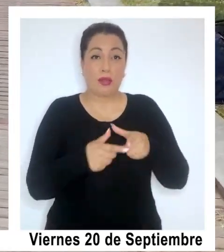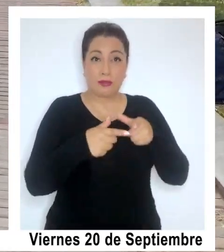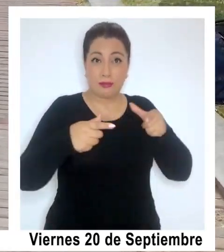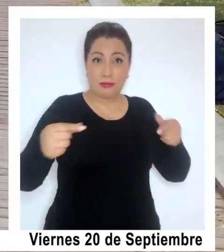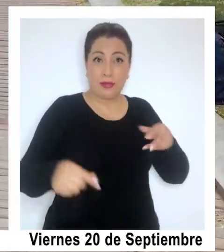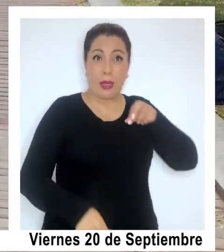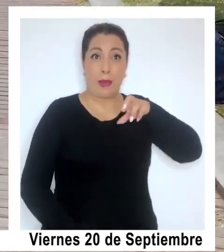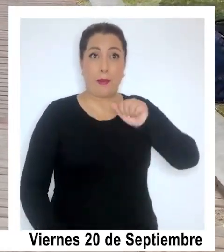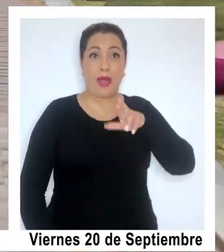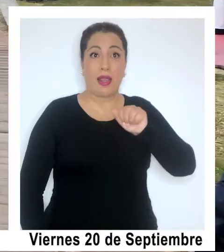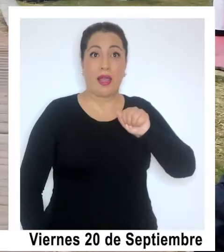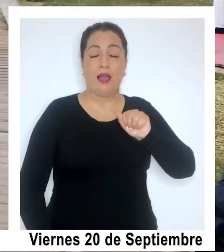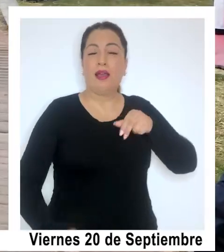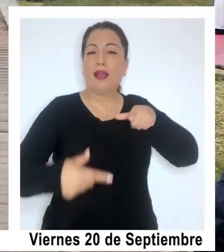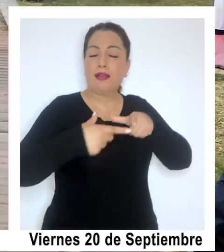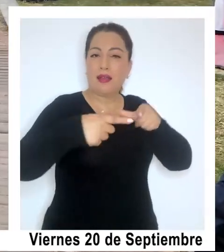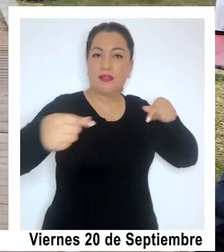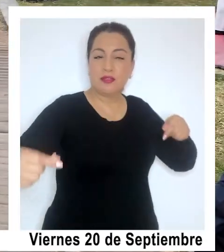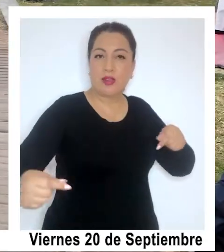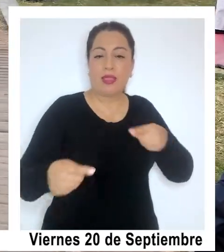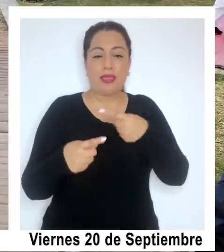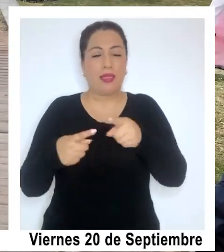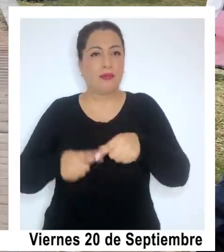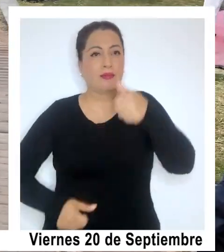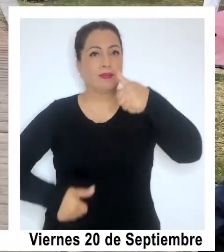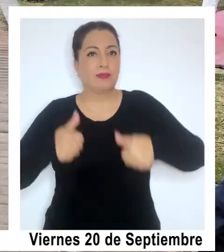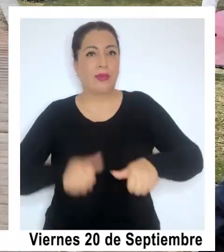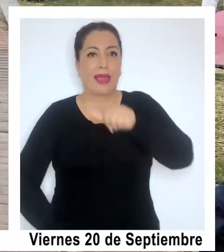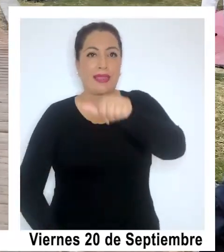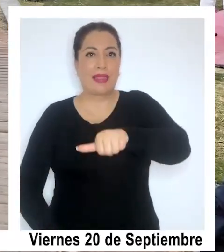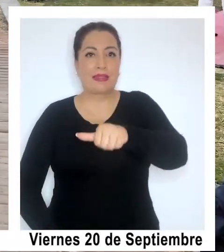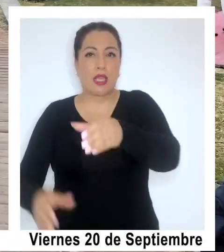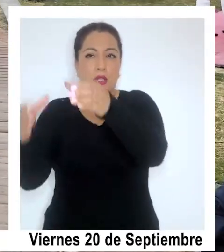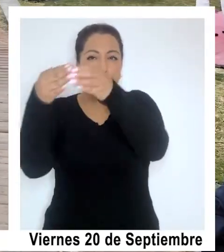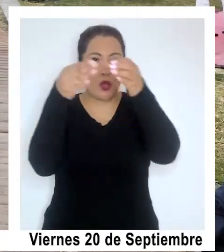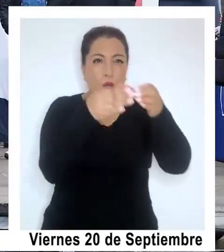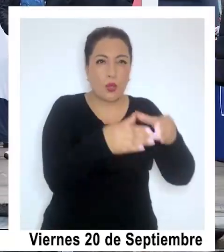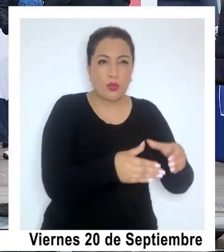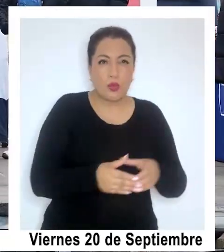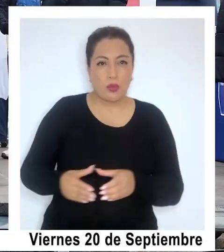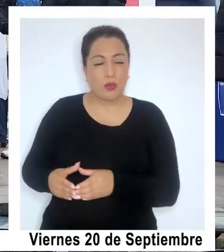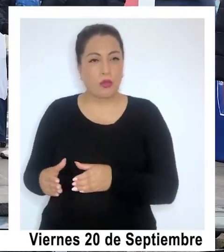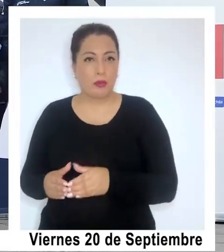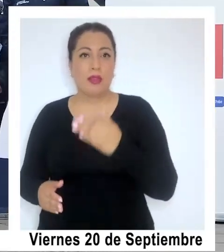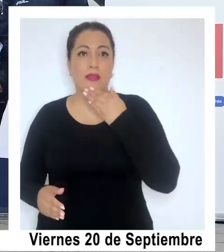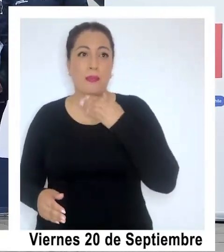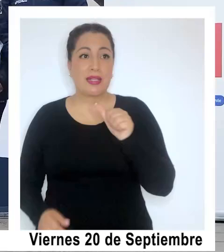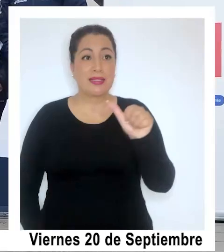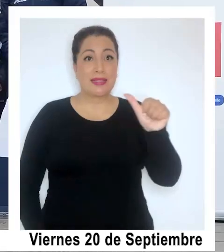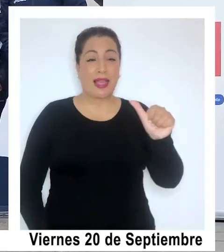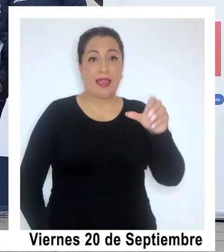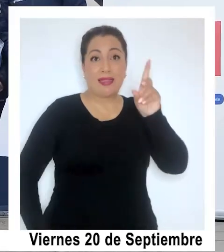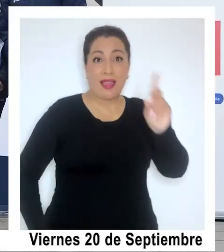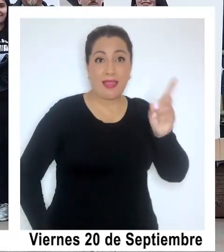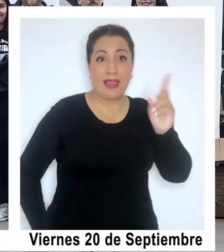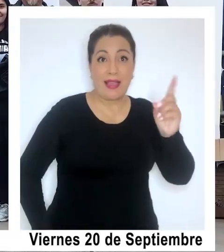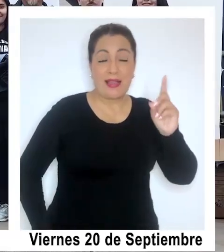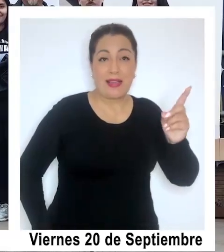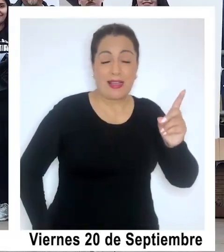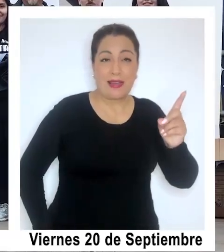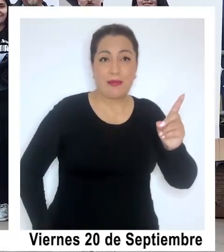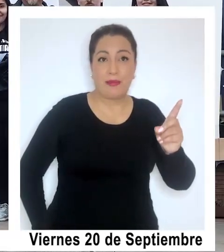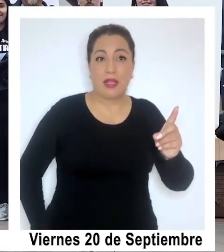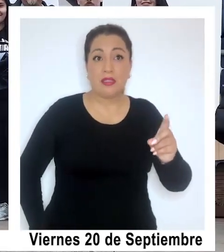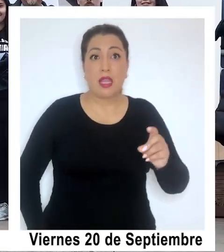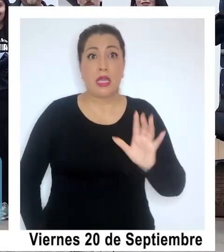y Paranacionales son un torneo multideportivo con 16 disciplinas convencionales y 6 paralímpicas, que regresa tras